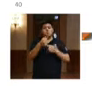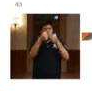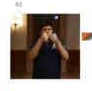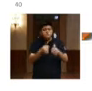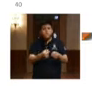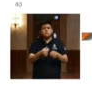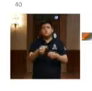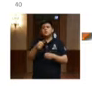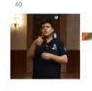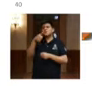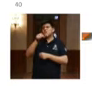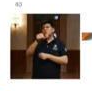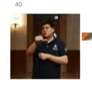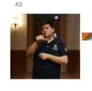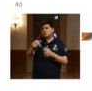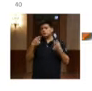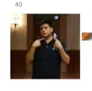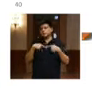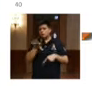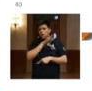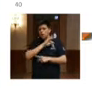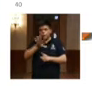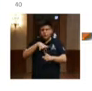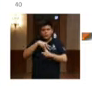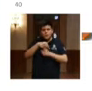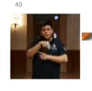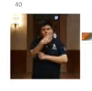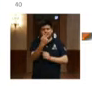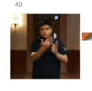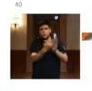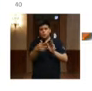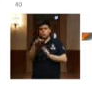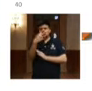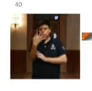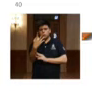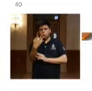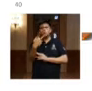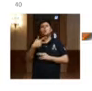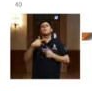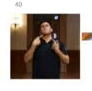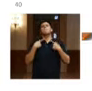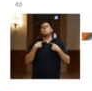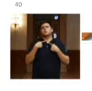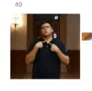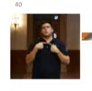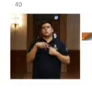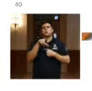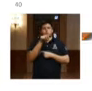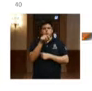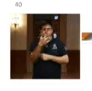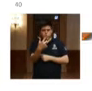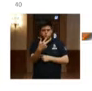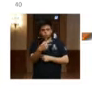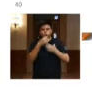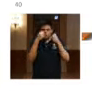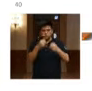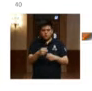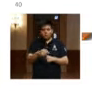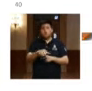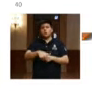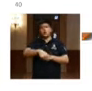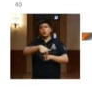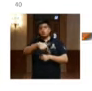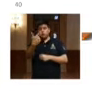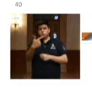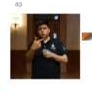y 16 sospechosos. En el de 25 a 44, 28 confirmados, 11 sospechosos. 19 a